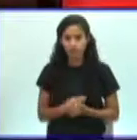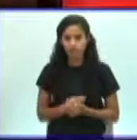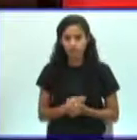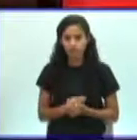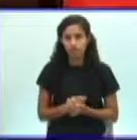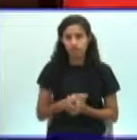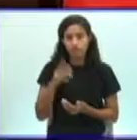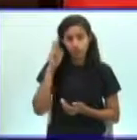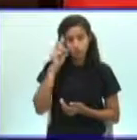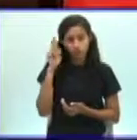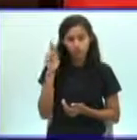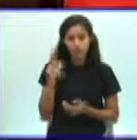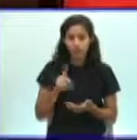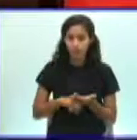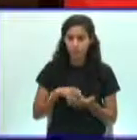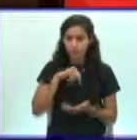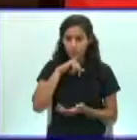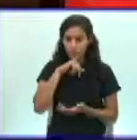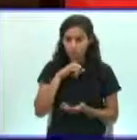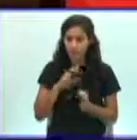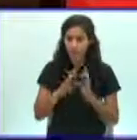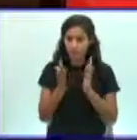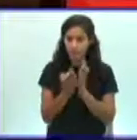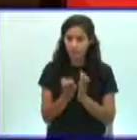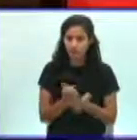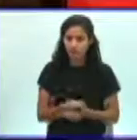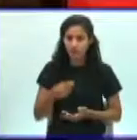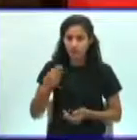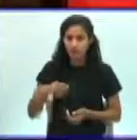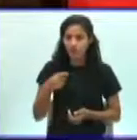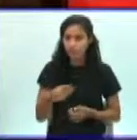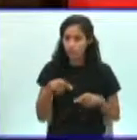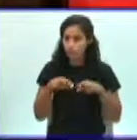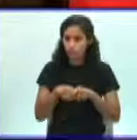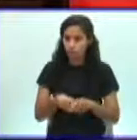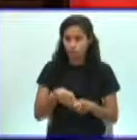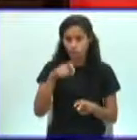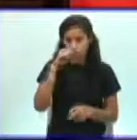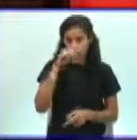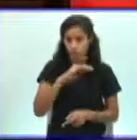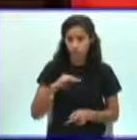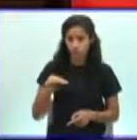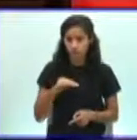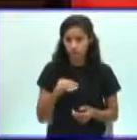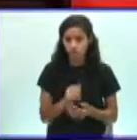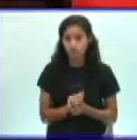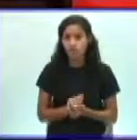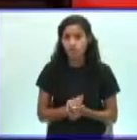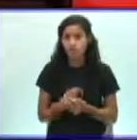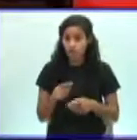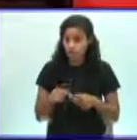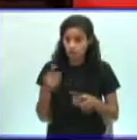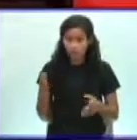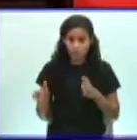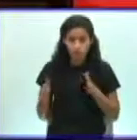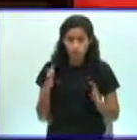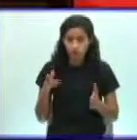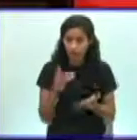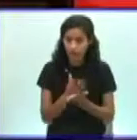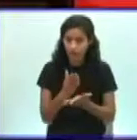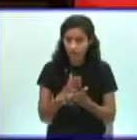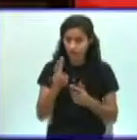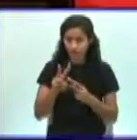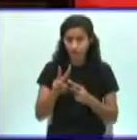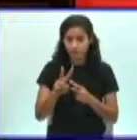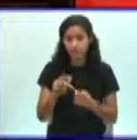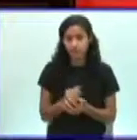Les recuerdo a los familiares que deben de estar acompañando a nuestros escolares durante la emisión